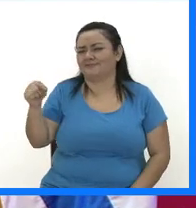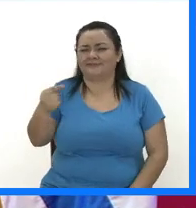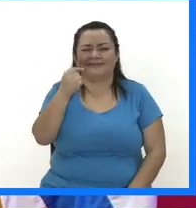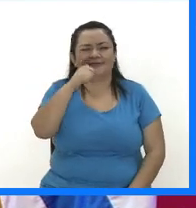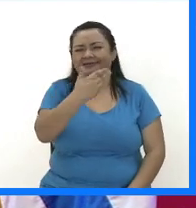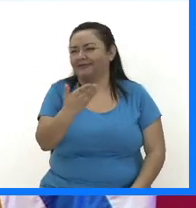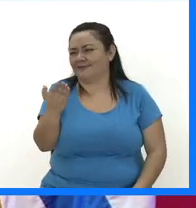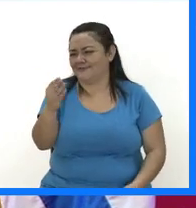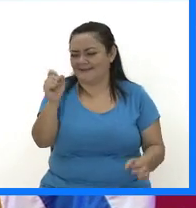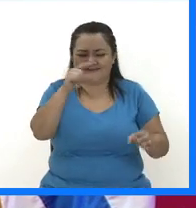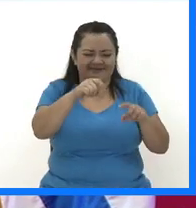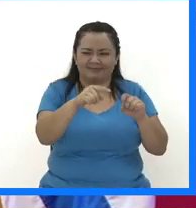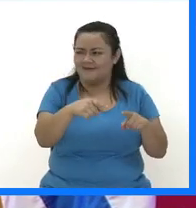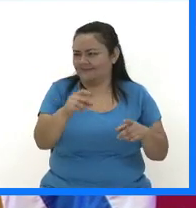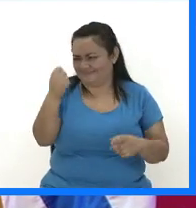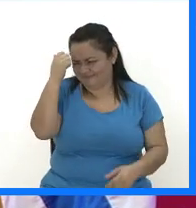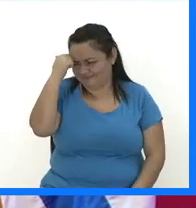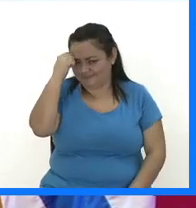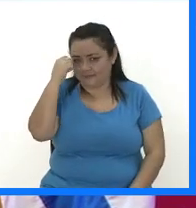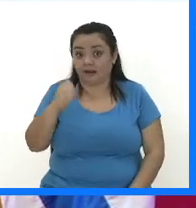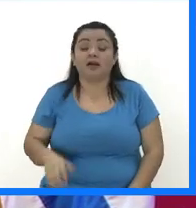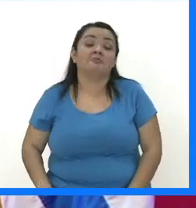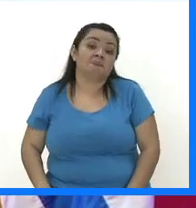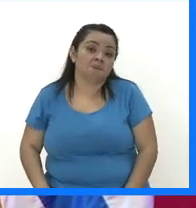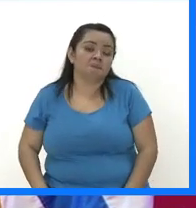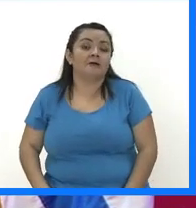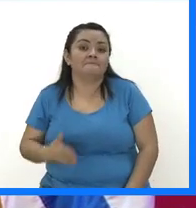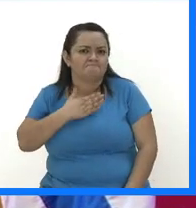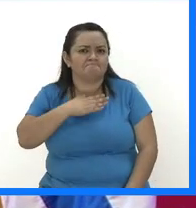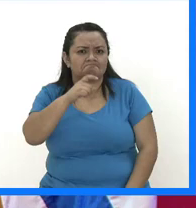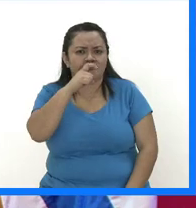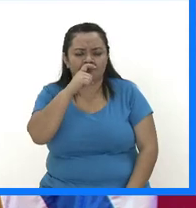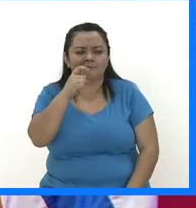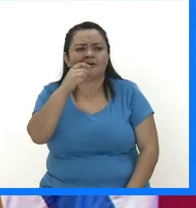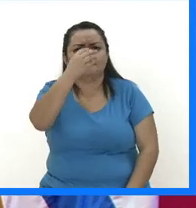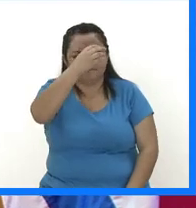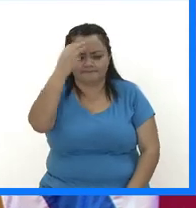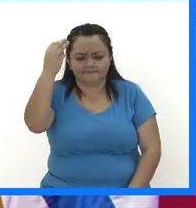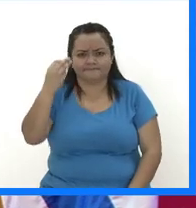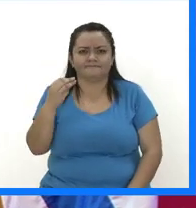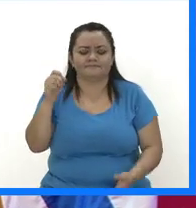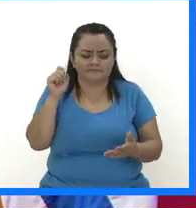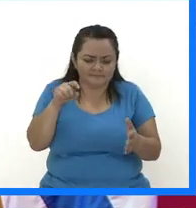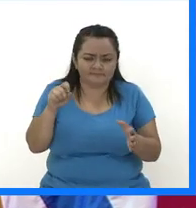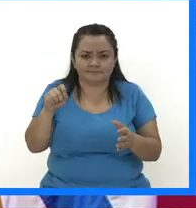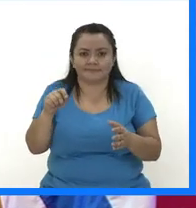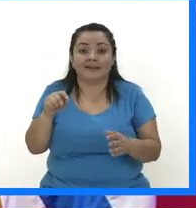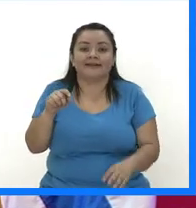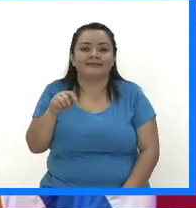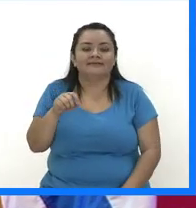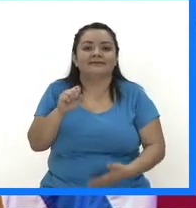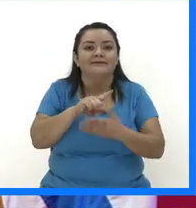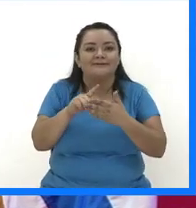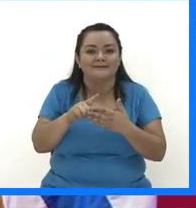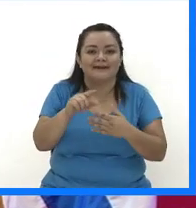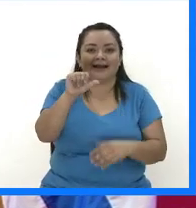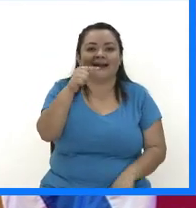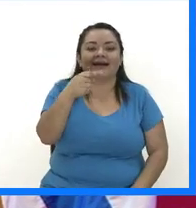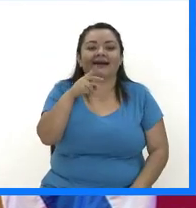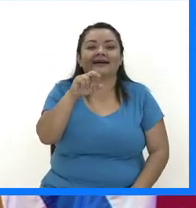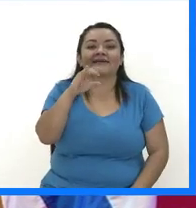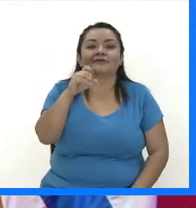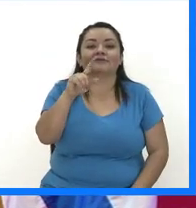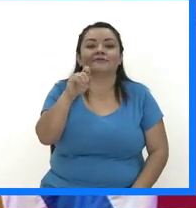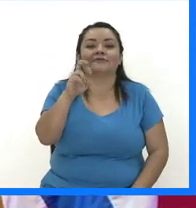agricultura y efectivamente lo metieron a la escuela agricultura donde honrosamente se graduó pero en el momento que se grado y le cumple al abuelo lo que él quería